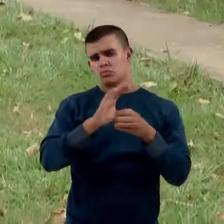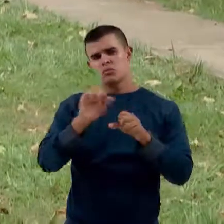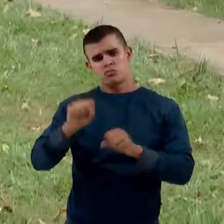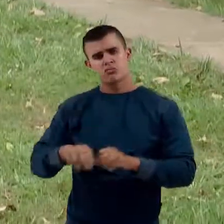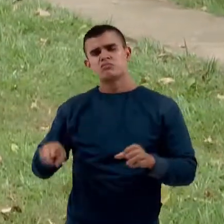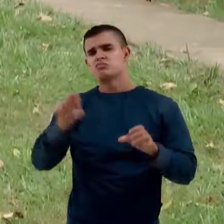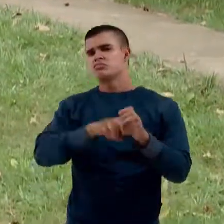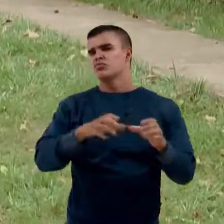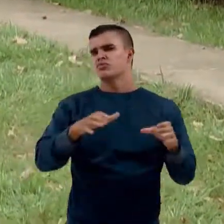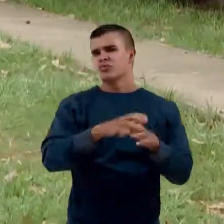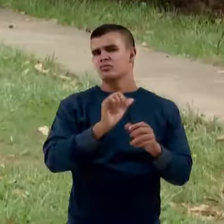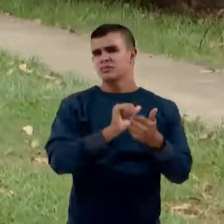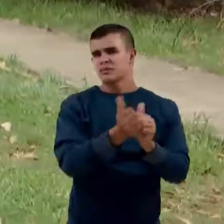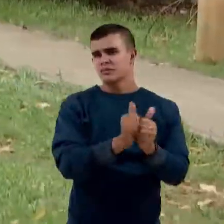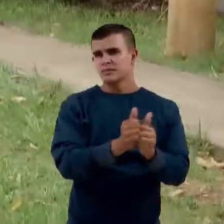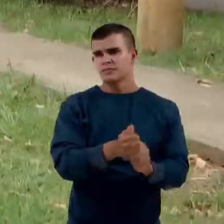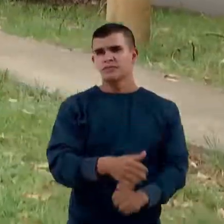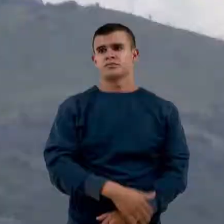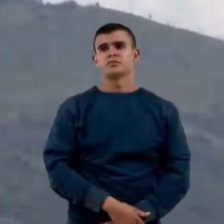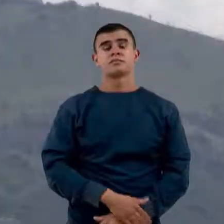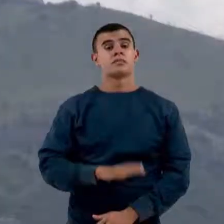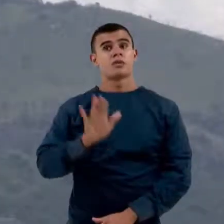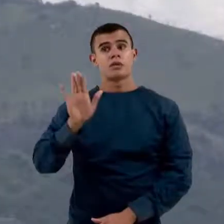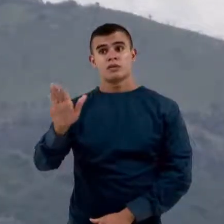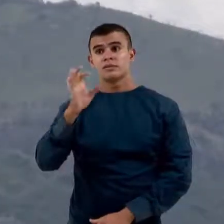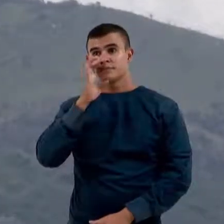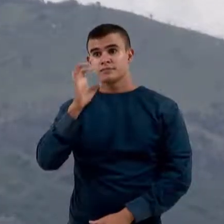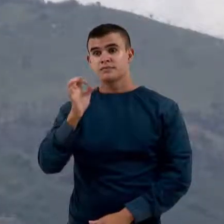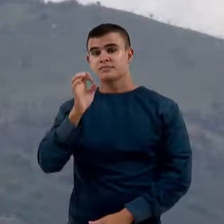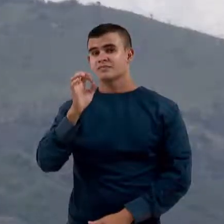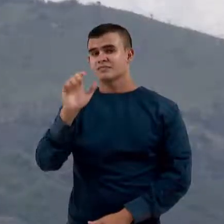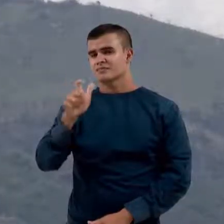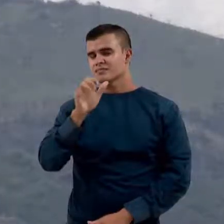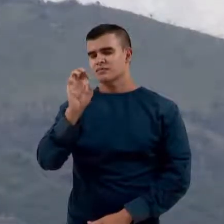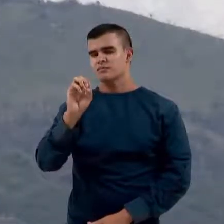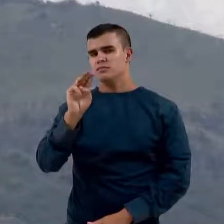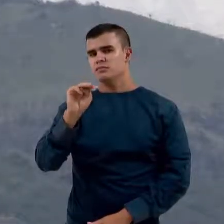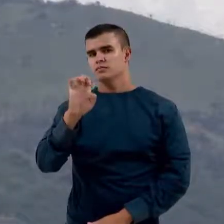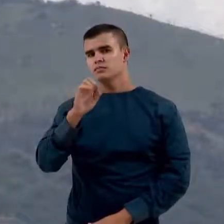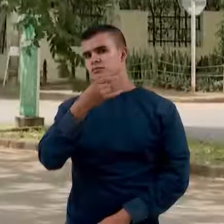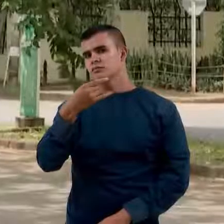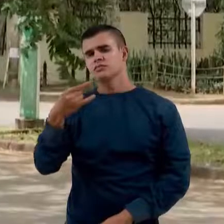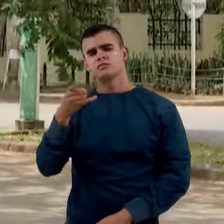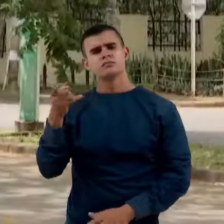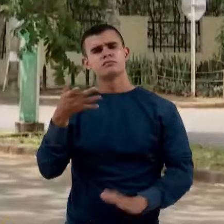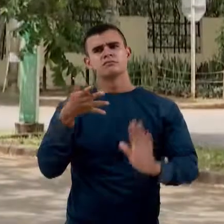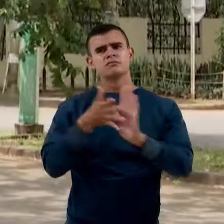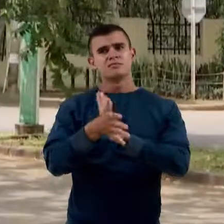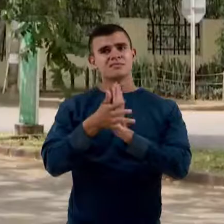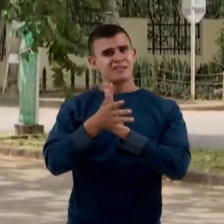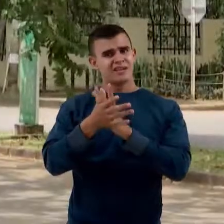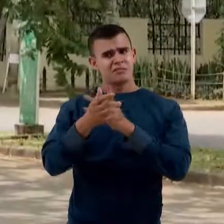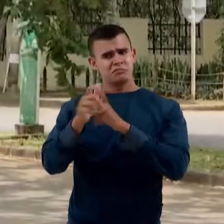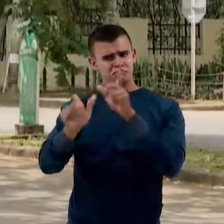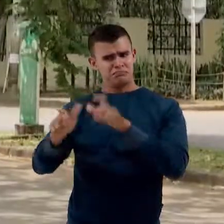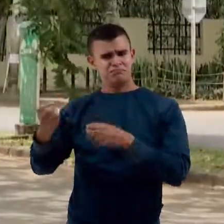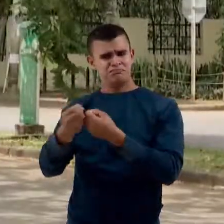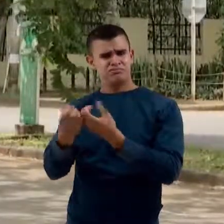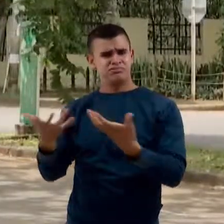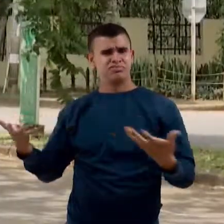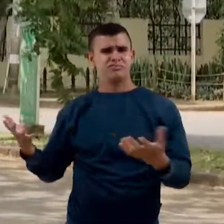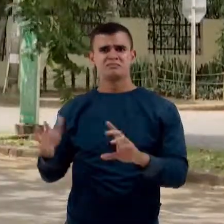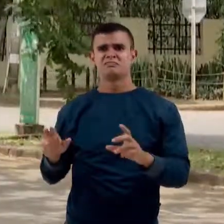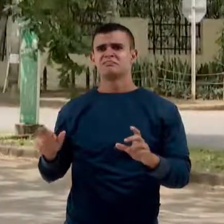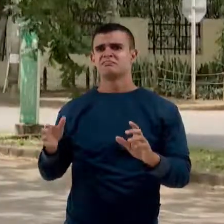parte, Gómez subrayó la cultura que actualmente tienen los deportistas al visitar los cerros. Muchos de los que corremos en los